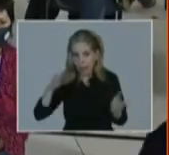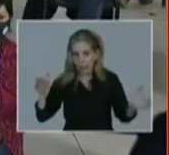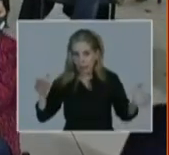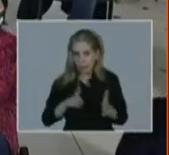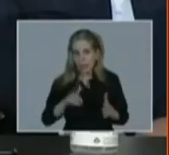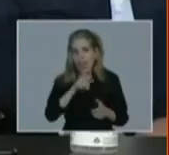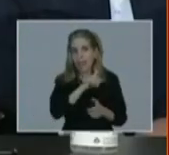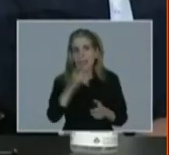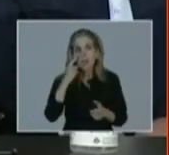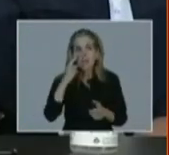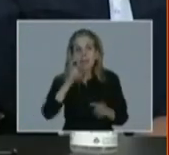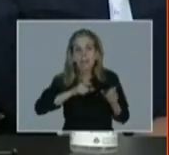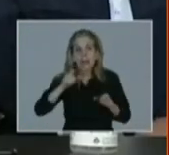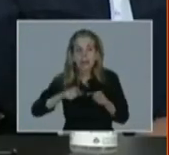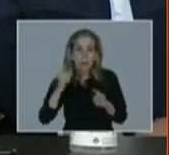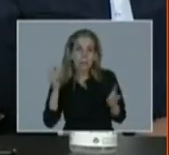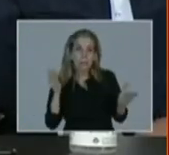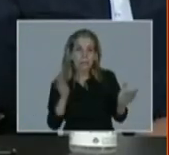¿no? Cuando los helechos,